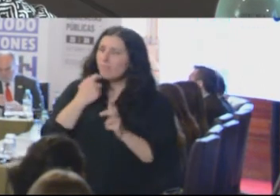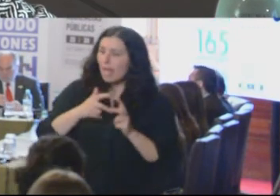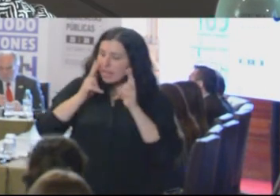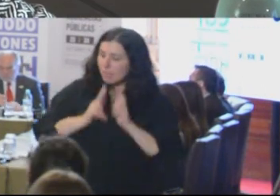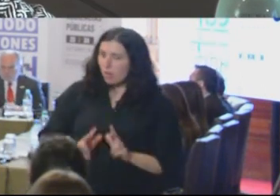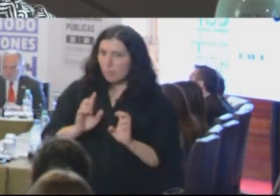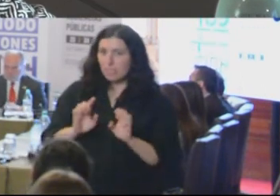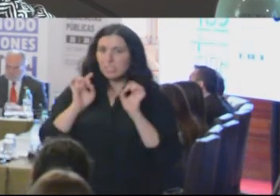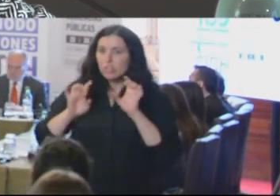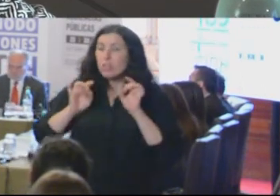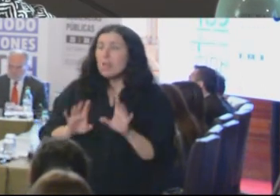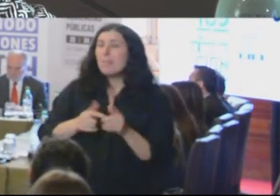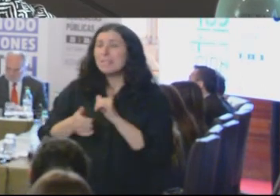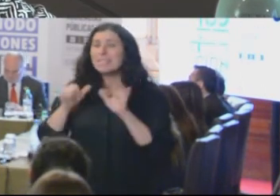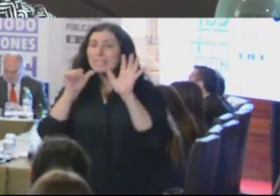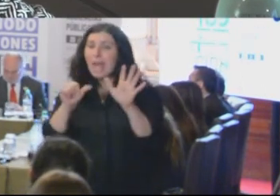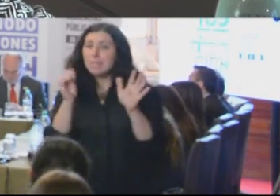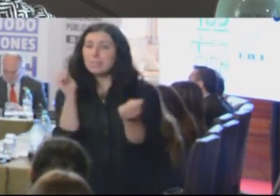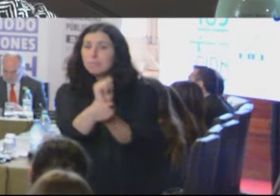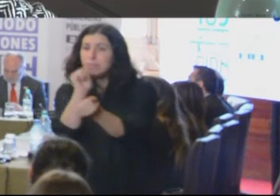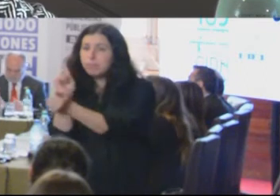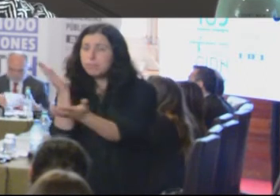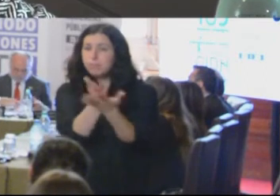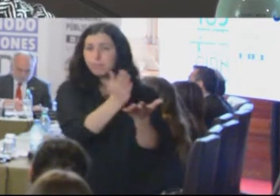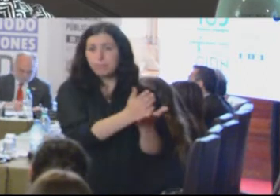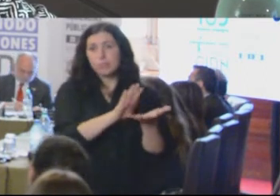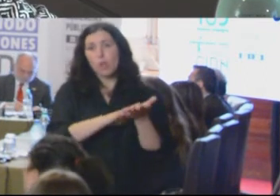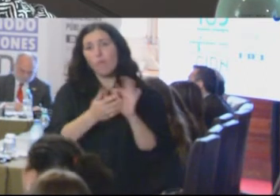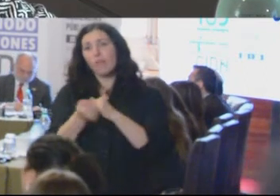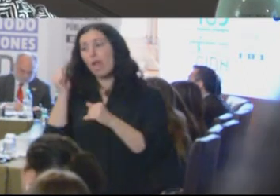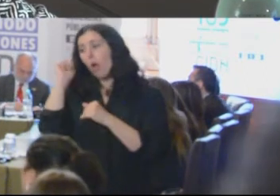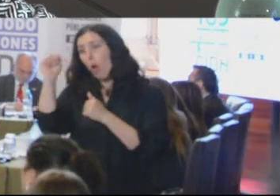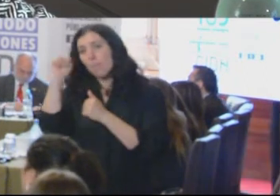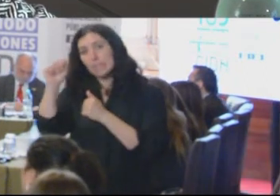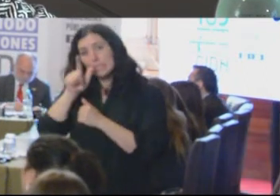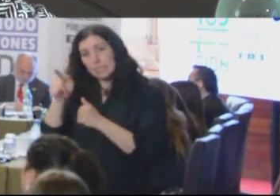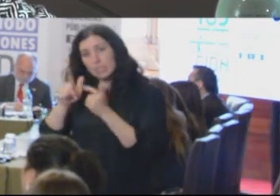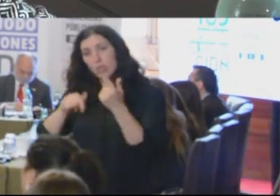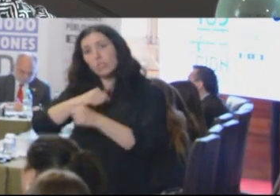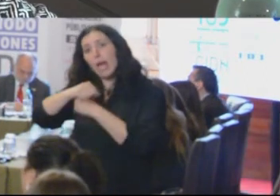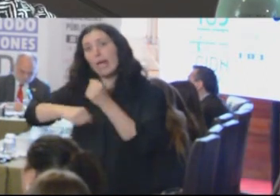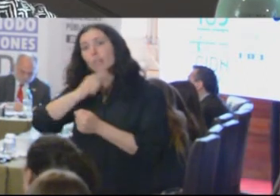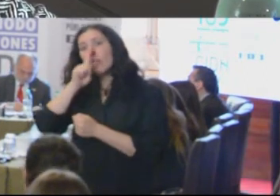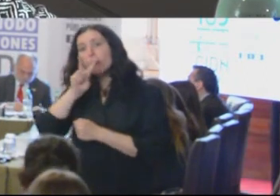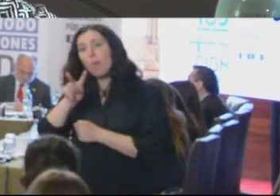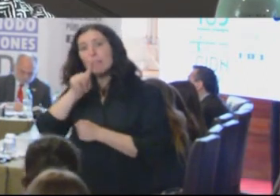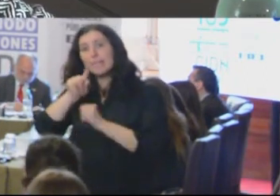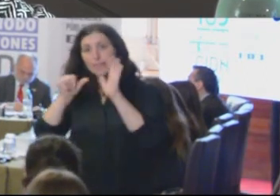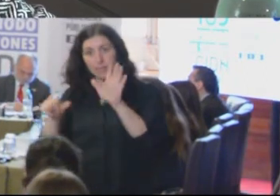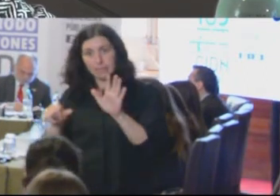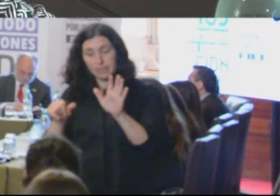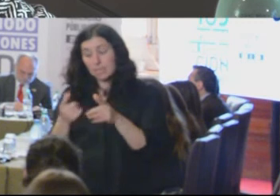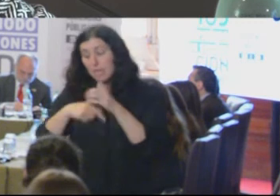reducido de seis condenas respecto de homicidios ocurridos en 2016 que responden